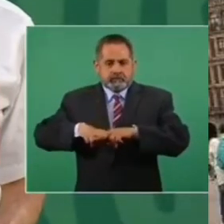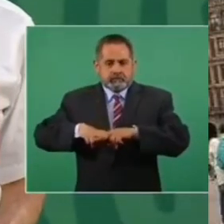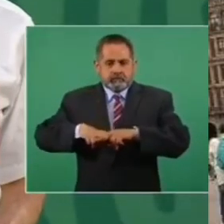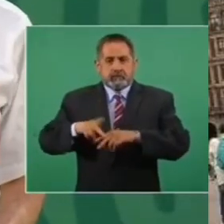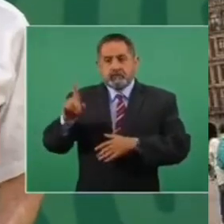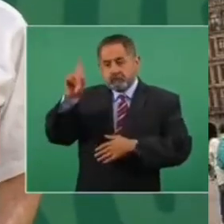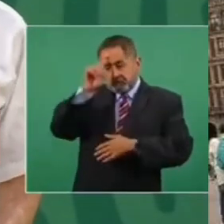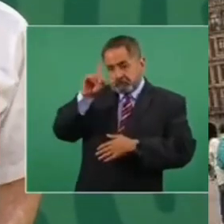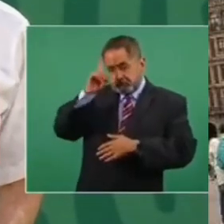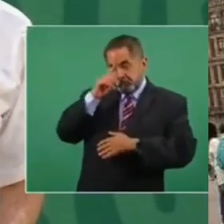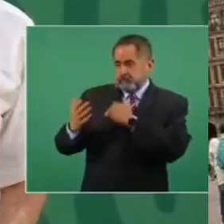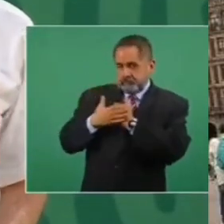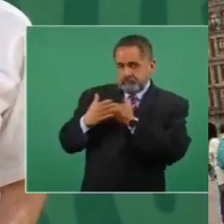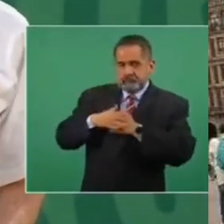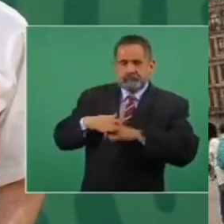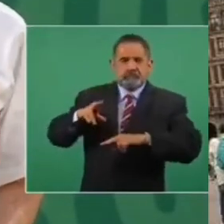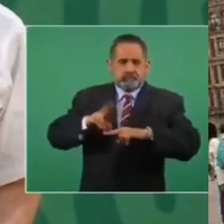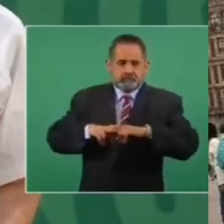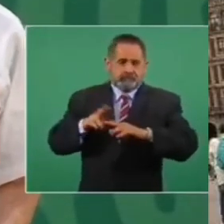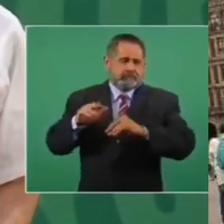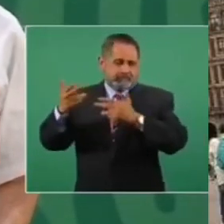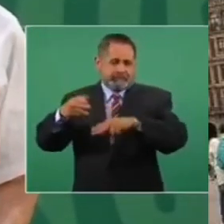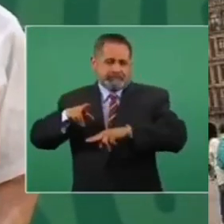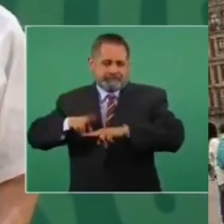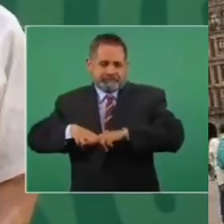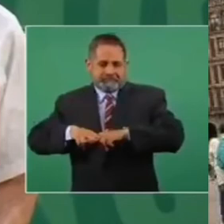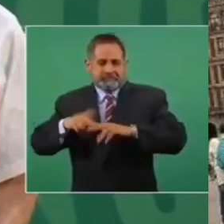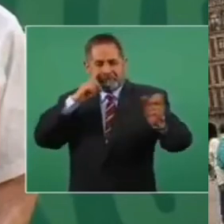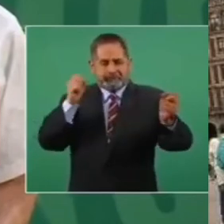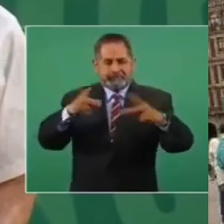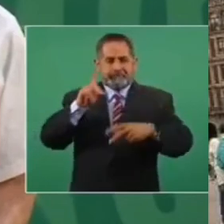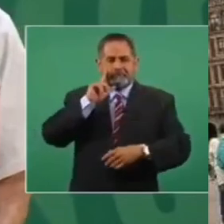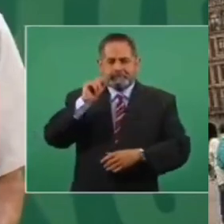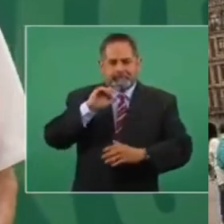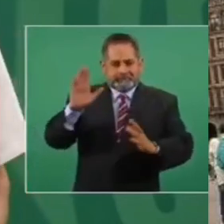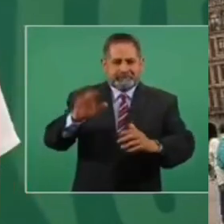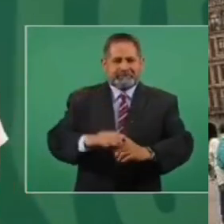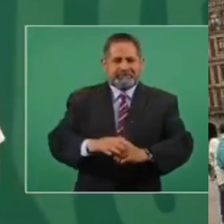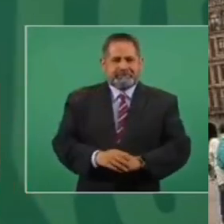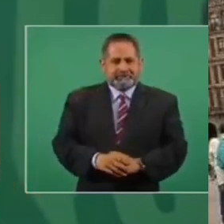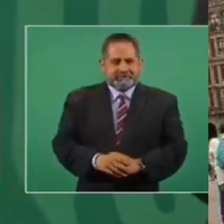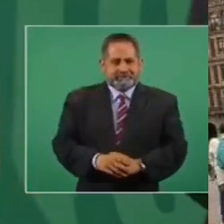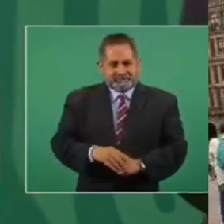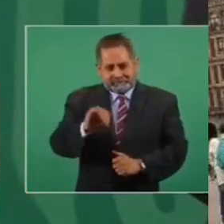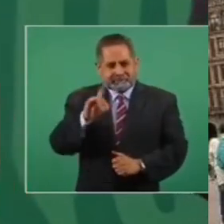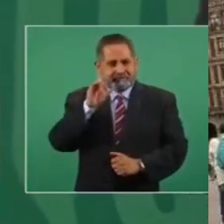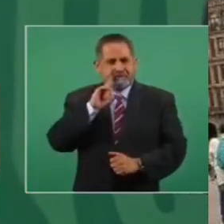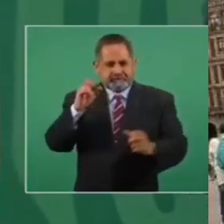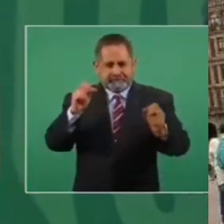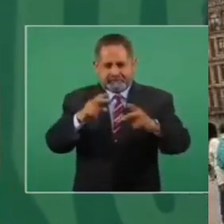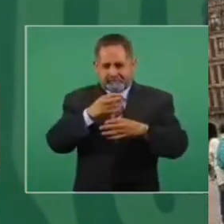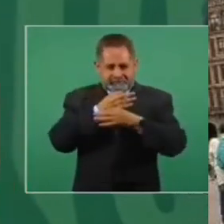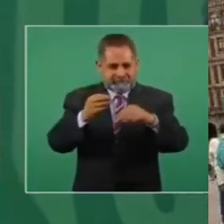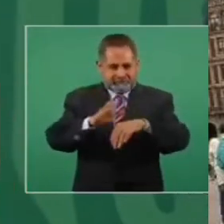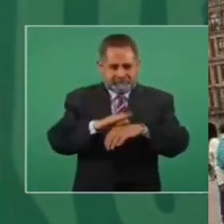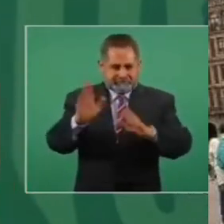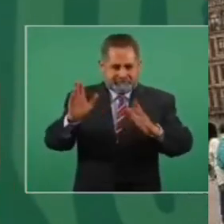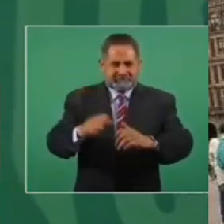como lo recomiendan, pero ya afuera. Nos vemos mañana. Sí, sí, mañana les